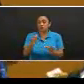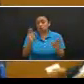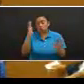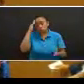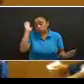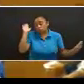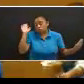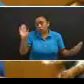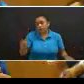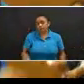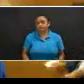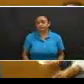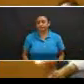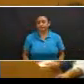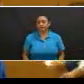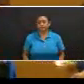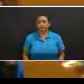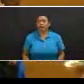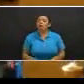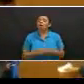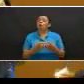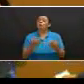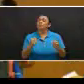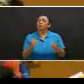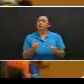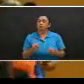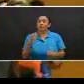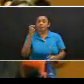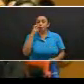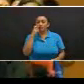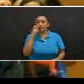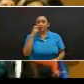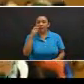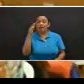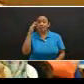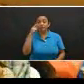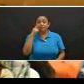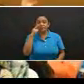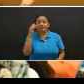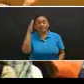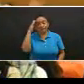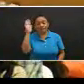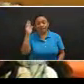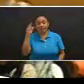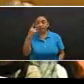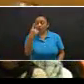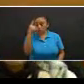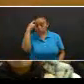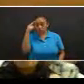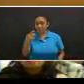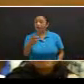regresar. Pero el padre sabía que algún día él iba a regresar.